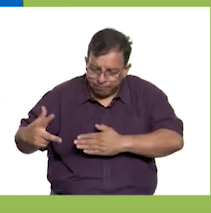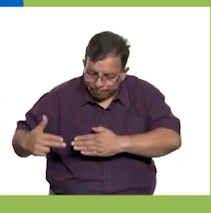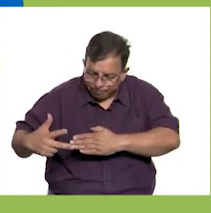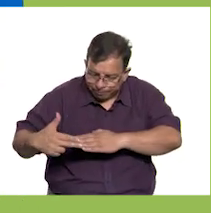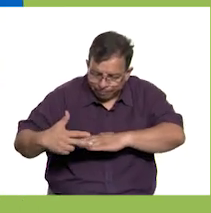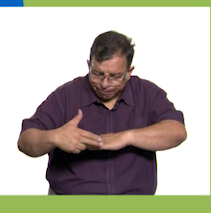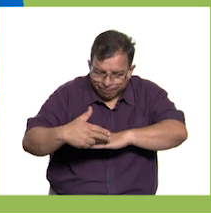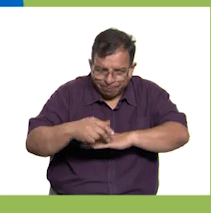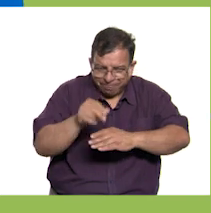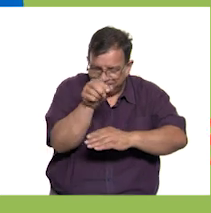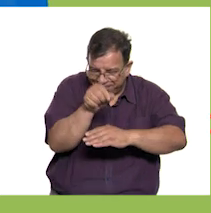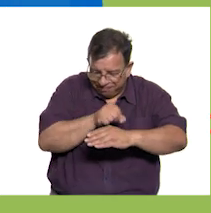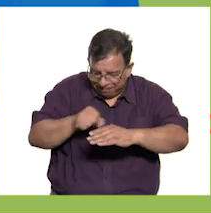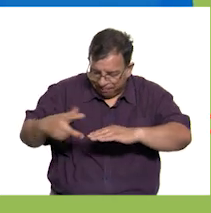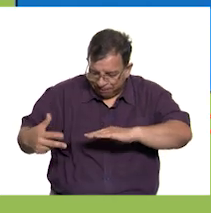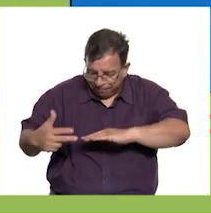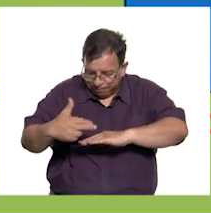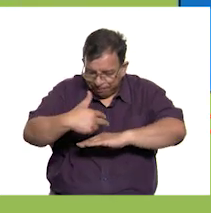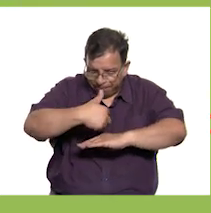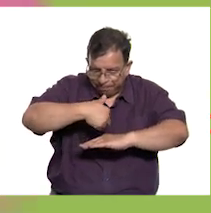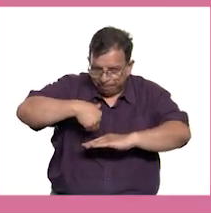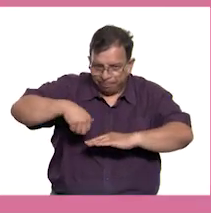las líneas marcadas.